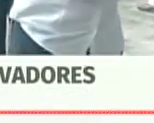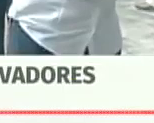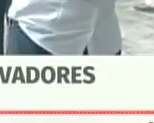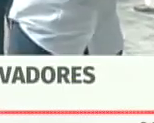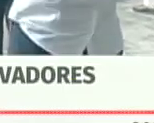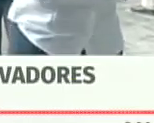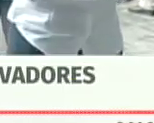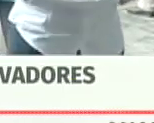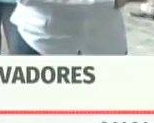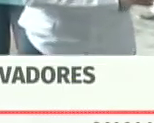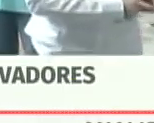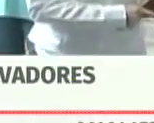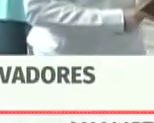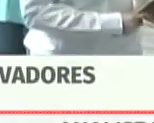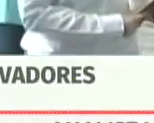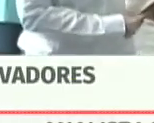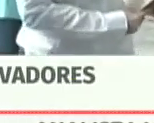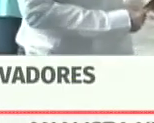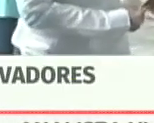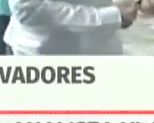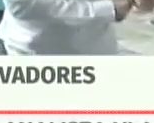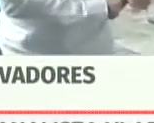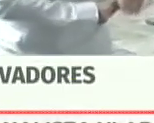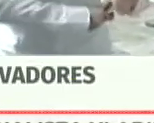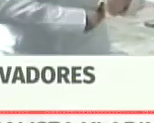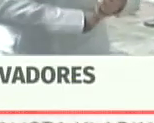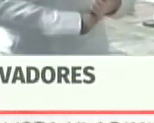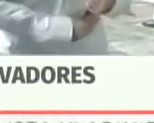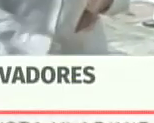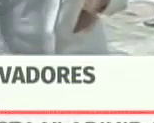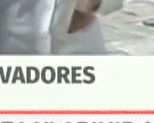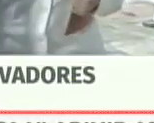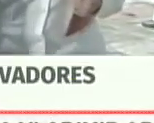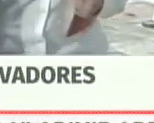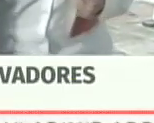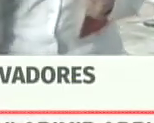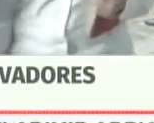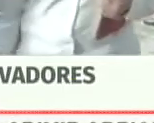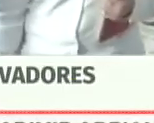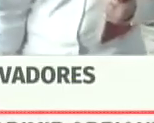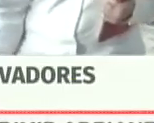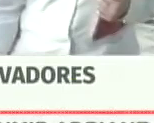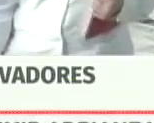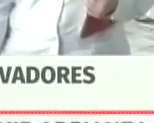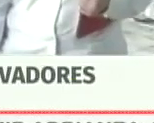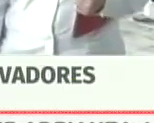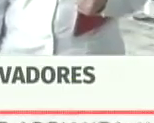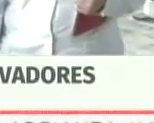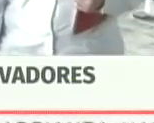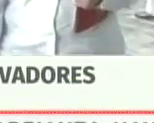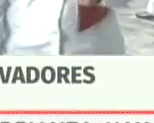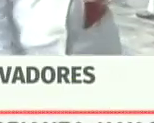verdaderamente quiero agradecer a todos ustedes, los 14.500 científicos, creadores, innovadores,